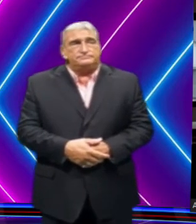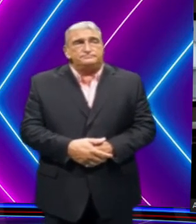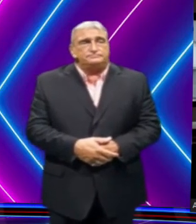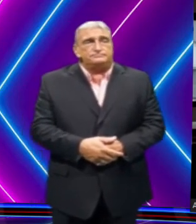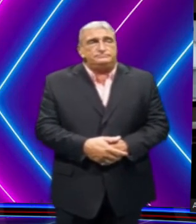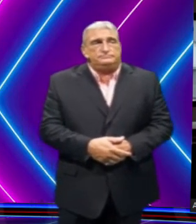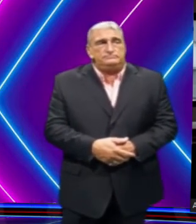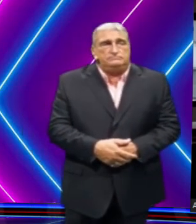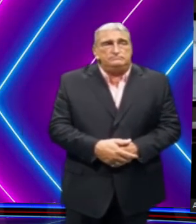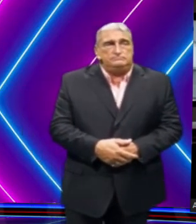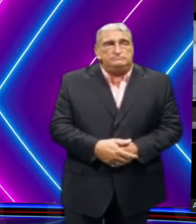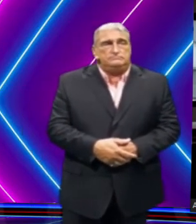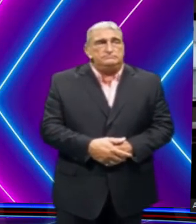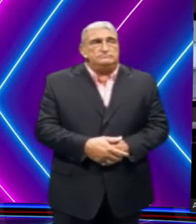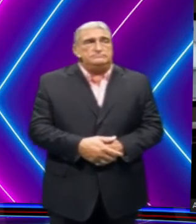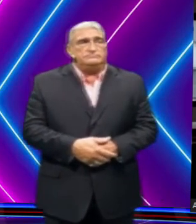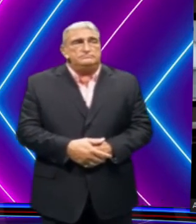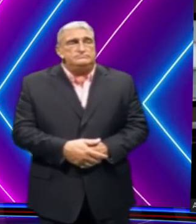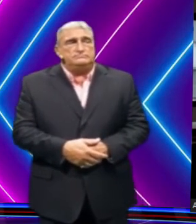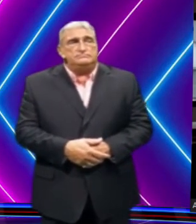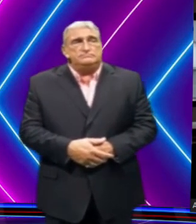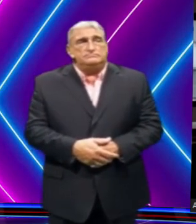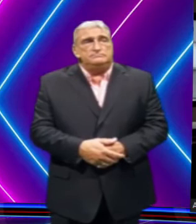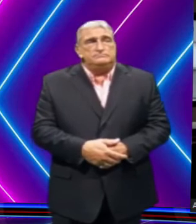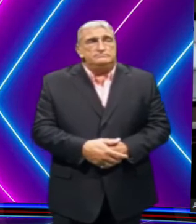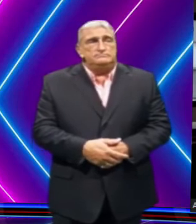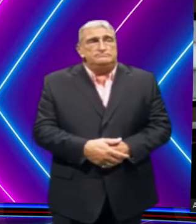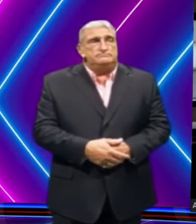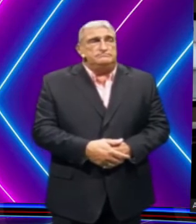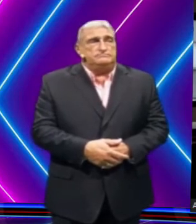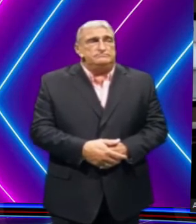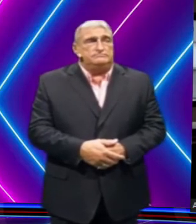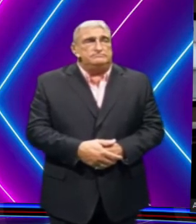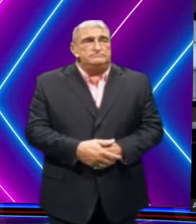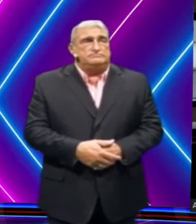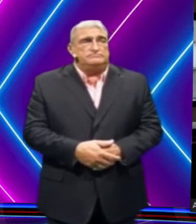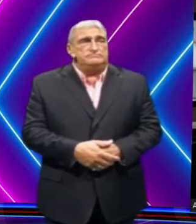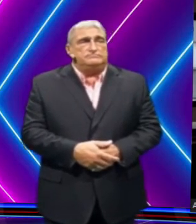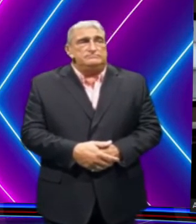ámbitos, demuestra que de aquí en adelante todas van a ser pequeñas buenas noticias.